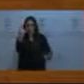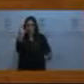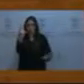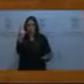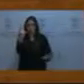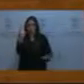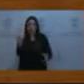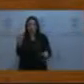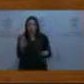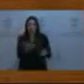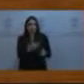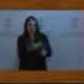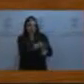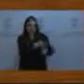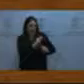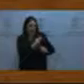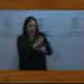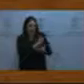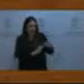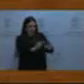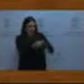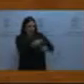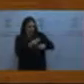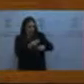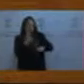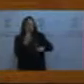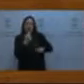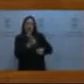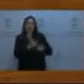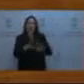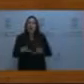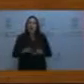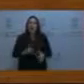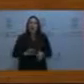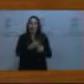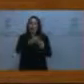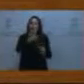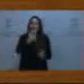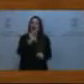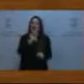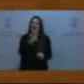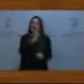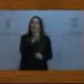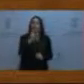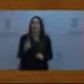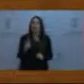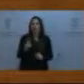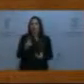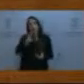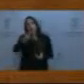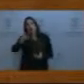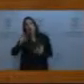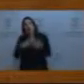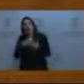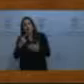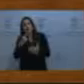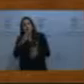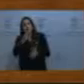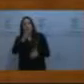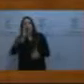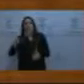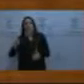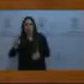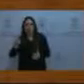esta misma respuesta escrita que nos daba usted se refería a las adopciones en 2015, 22, y en 2016, 32.